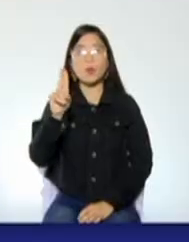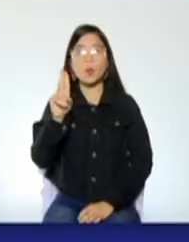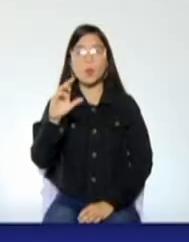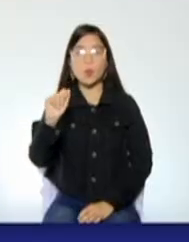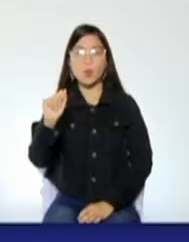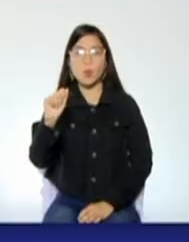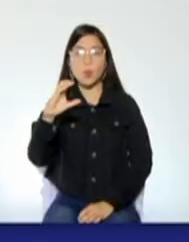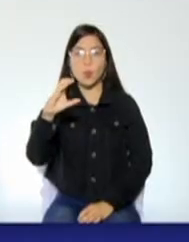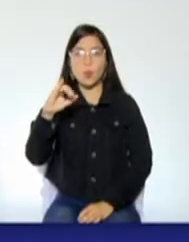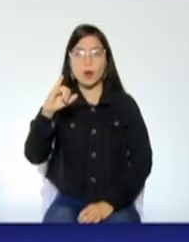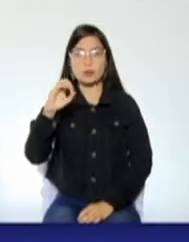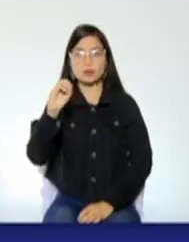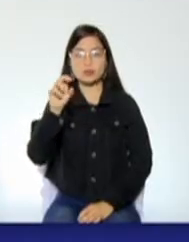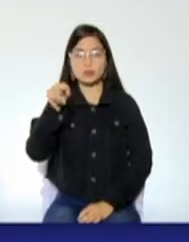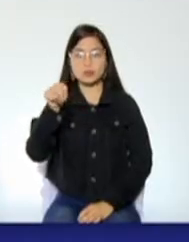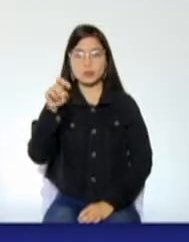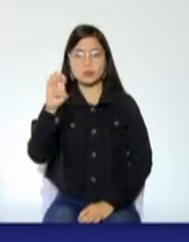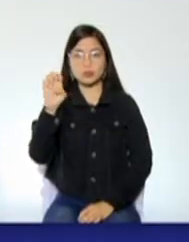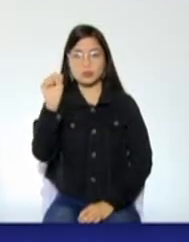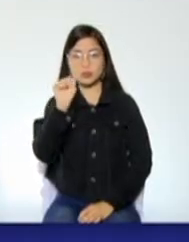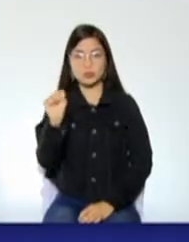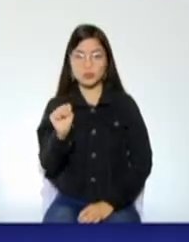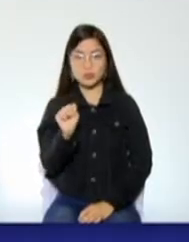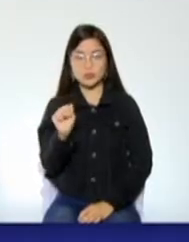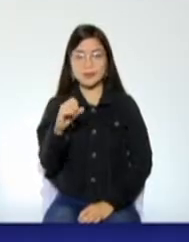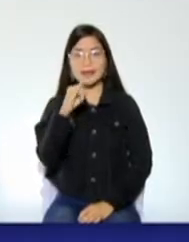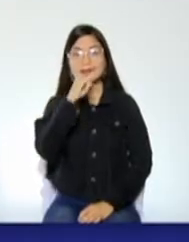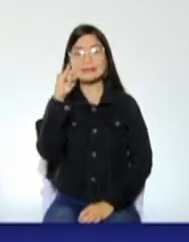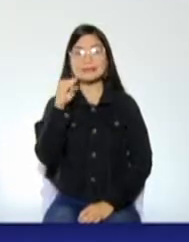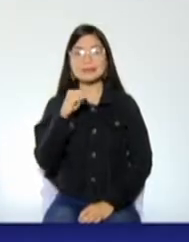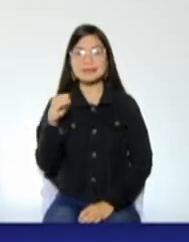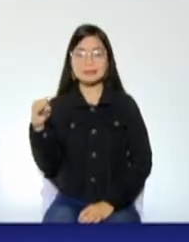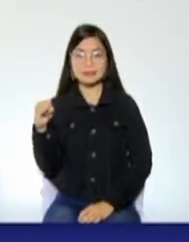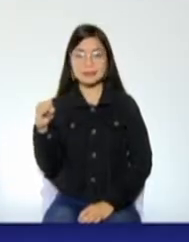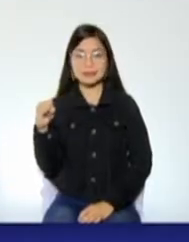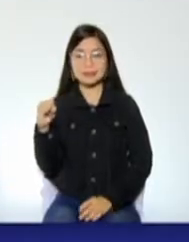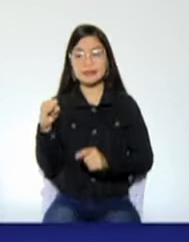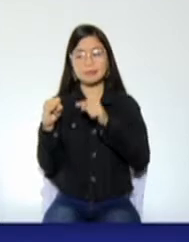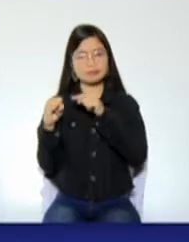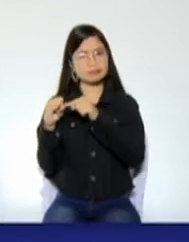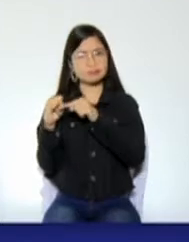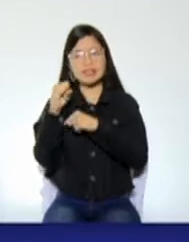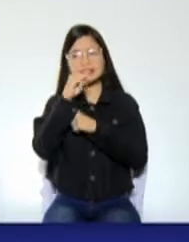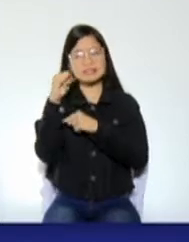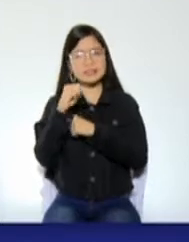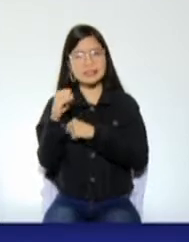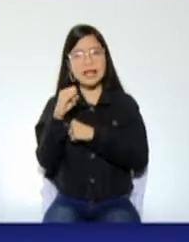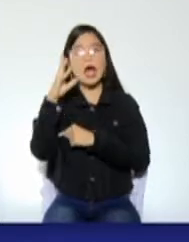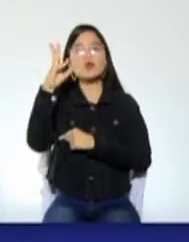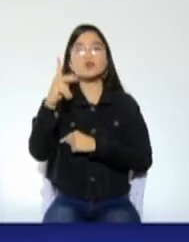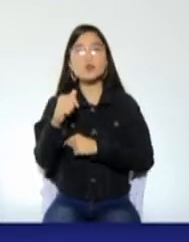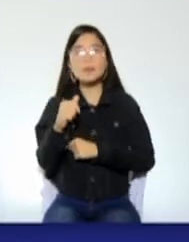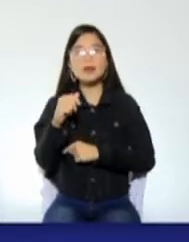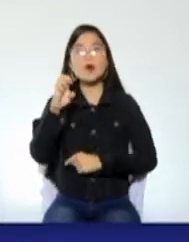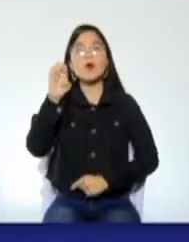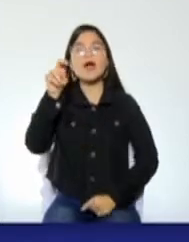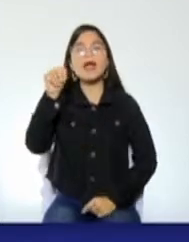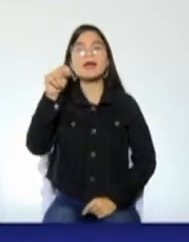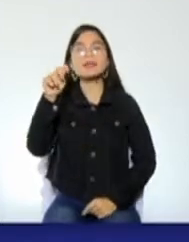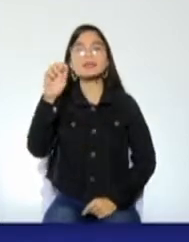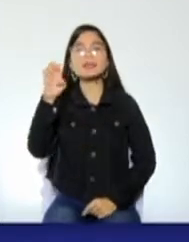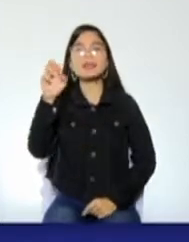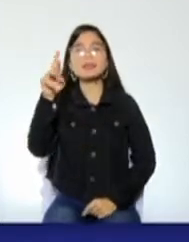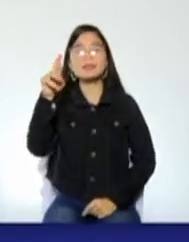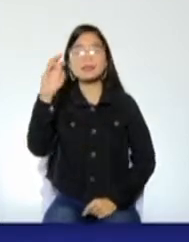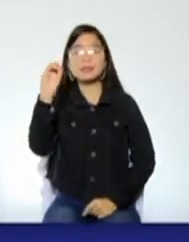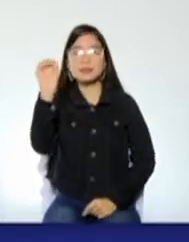Vamos a recordar que los números Z son los números enteros, y los números enteros son aquellos que se representan